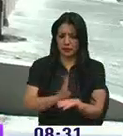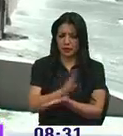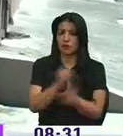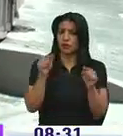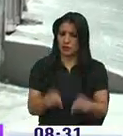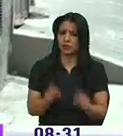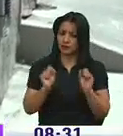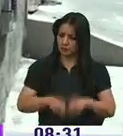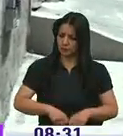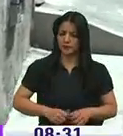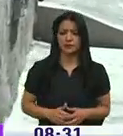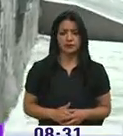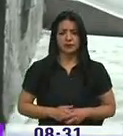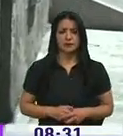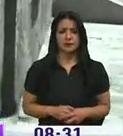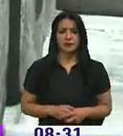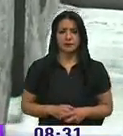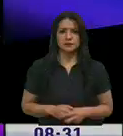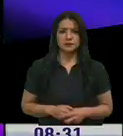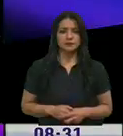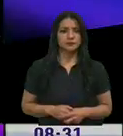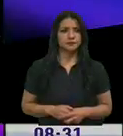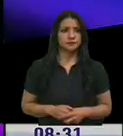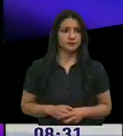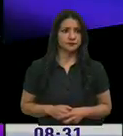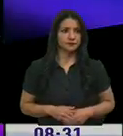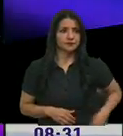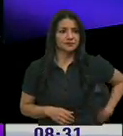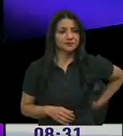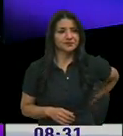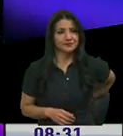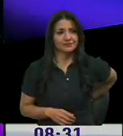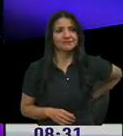informó carolina cuenca tantas necesidades